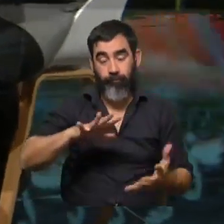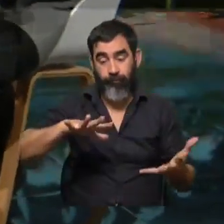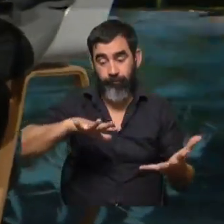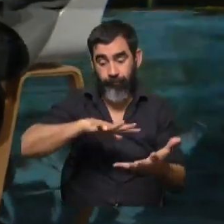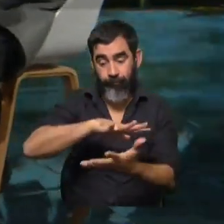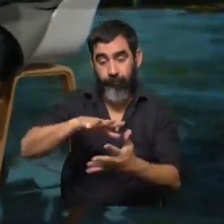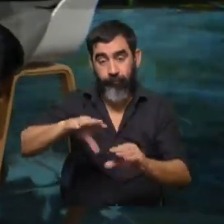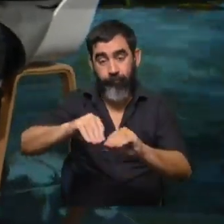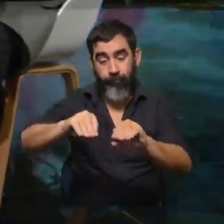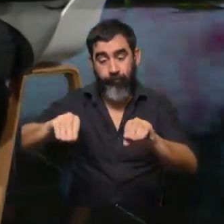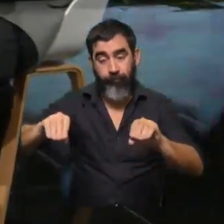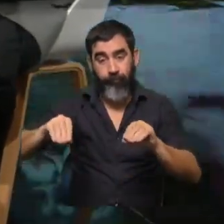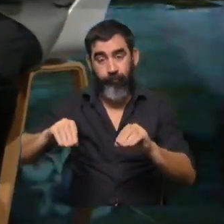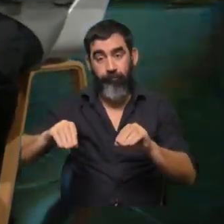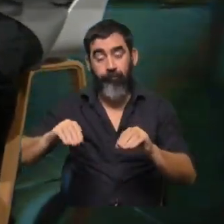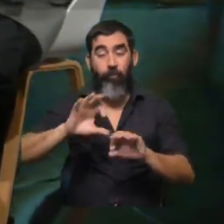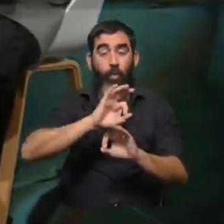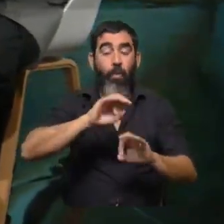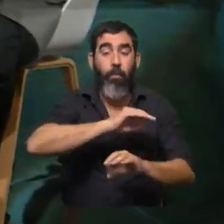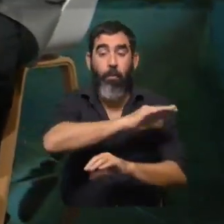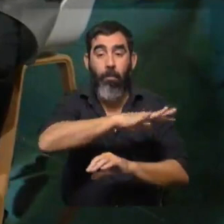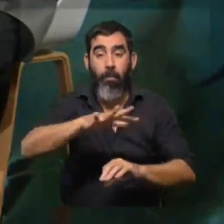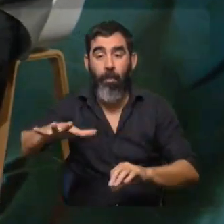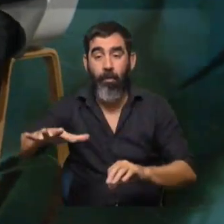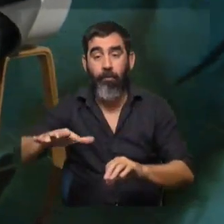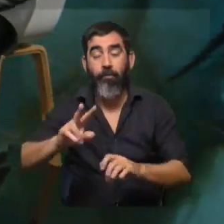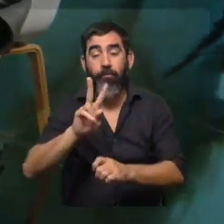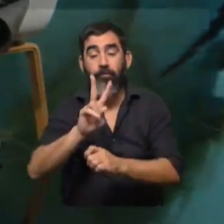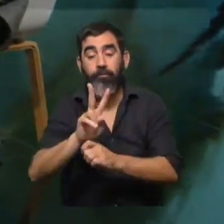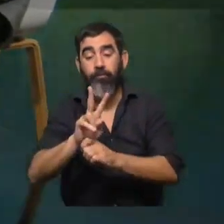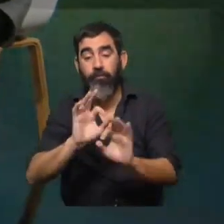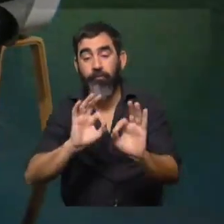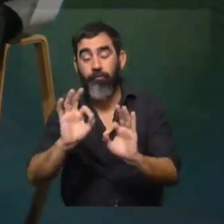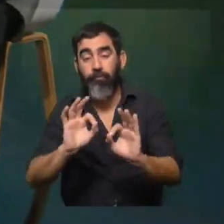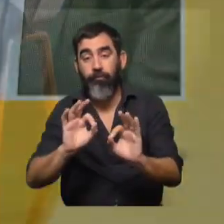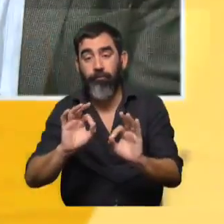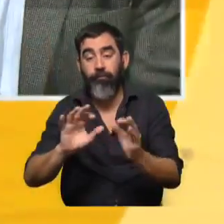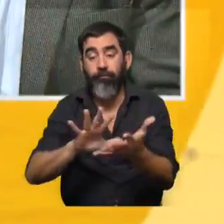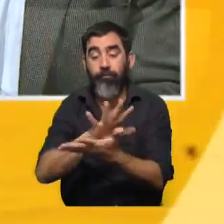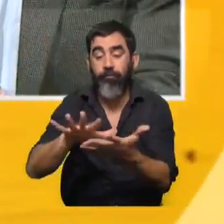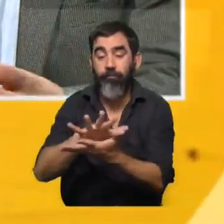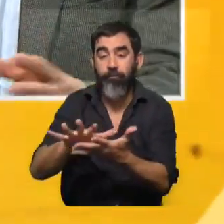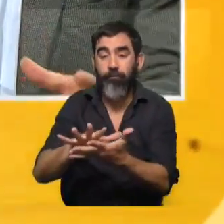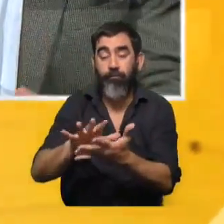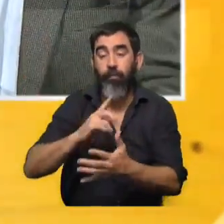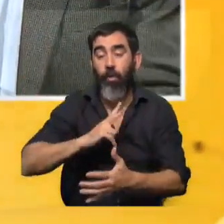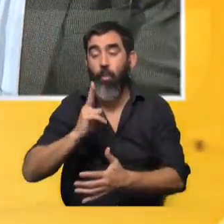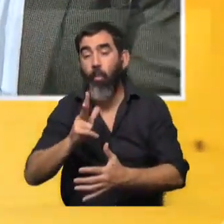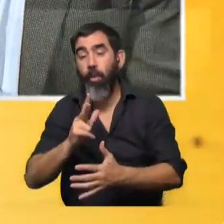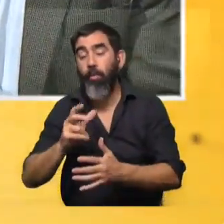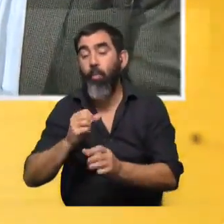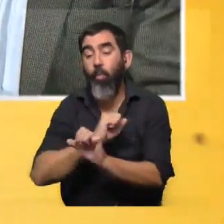el territorio o en el mar que podamos proteger y poner condiciones para que los seres humanos allí